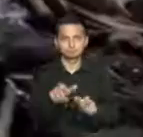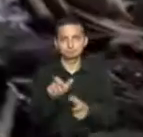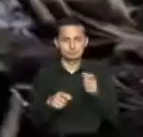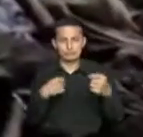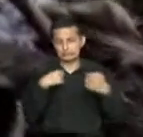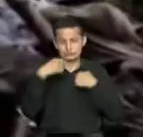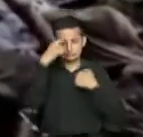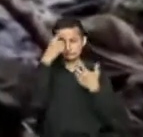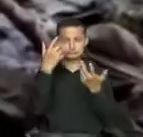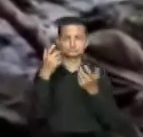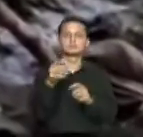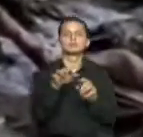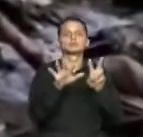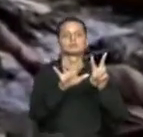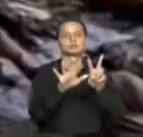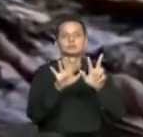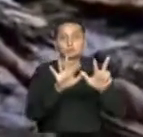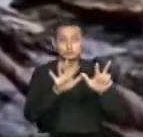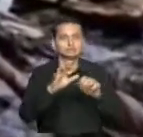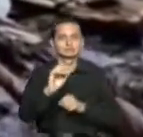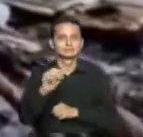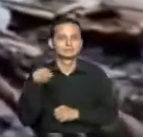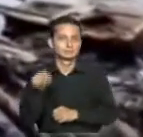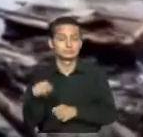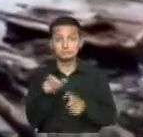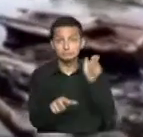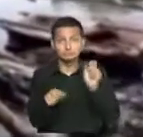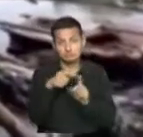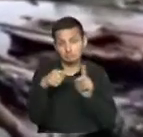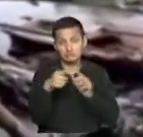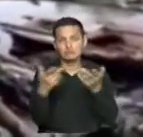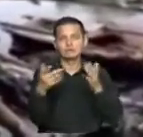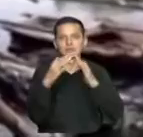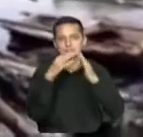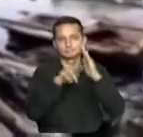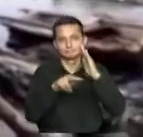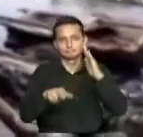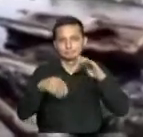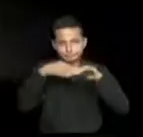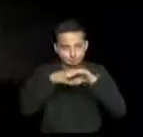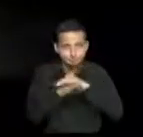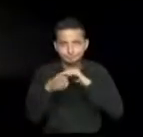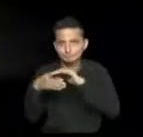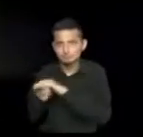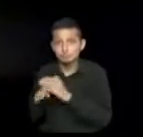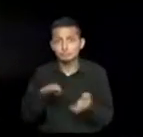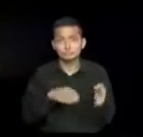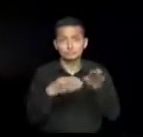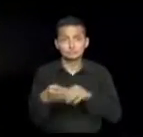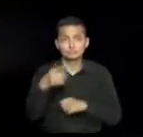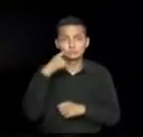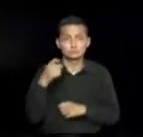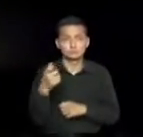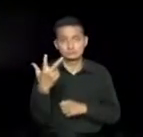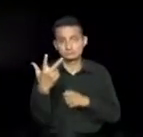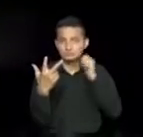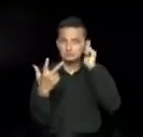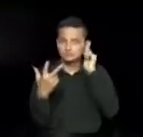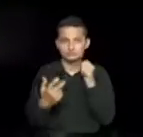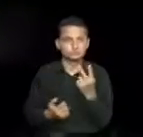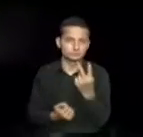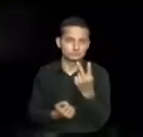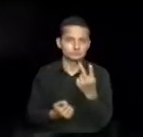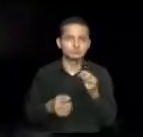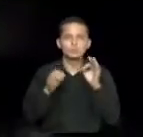los 80.000, de los cuales más de la mitad se encuentran refugiados en albergues. Los muertos incluyen a 3 hombres y 2 chicas que perdieron la